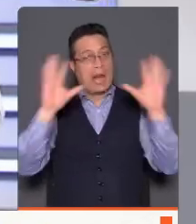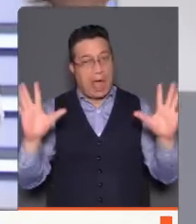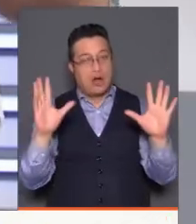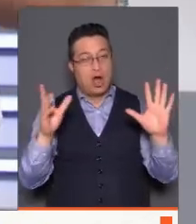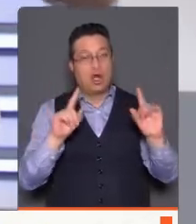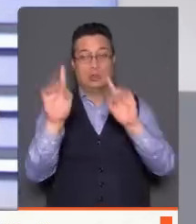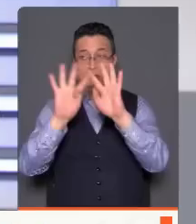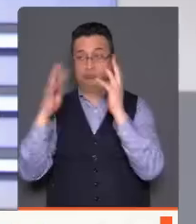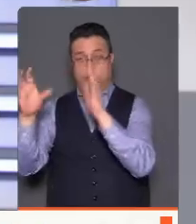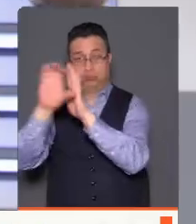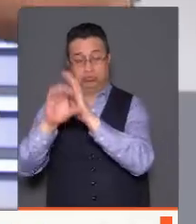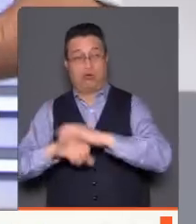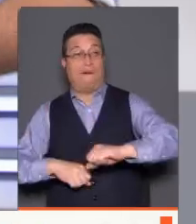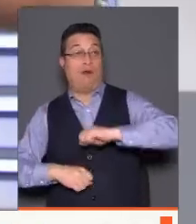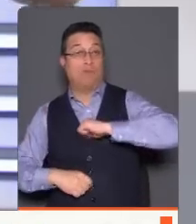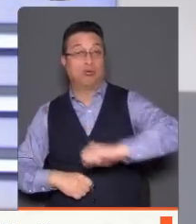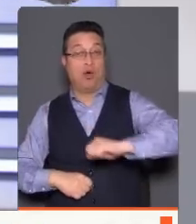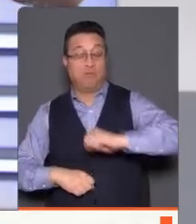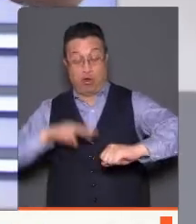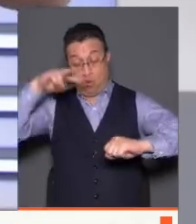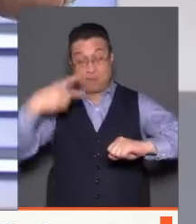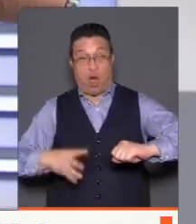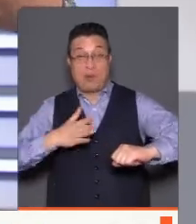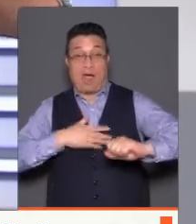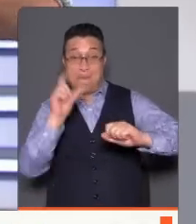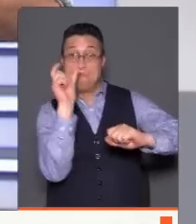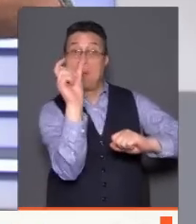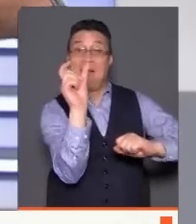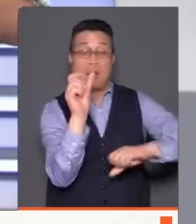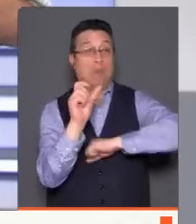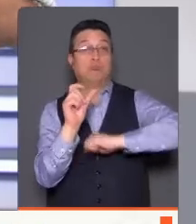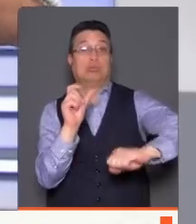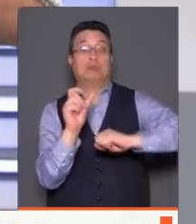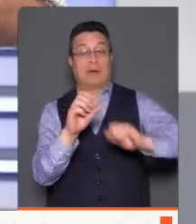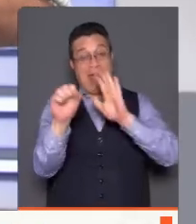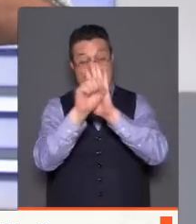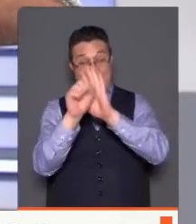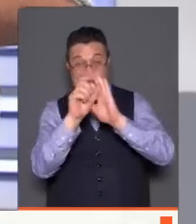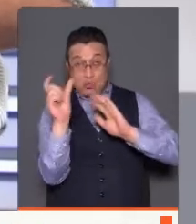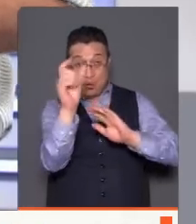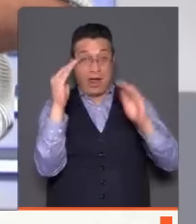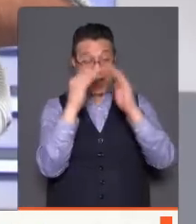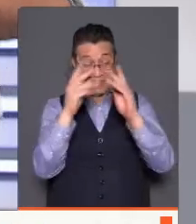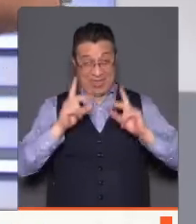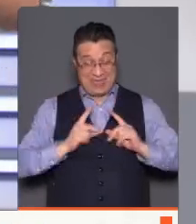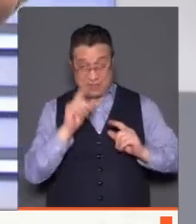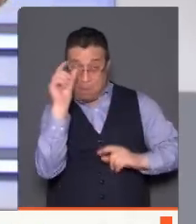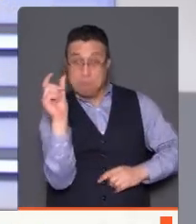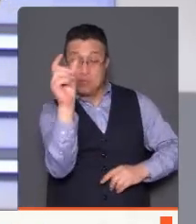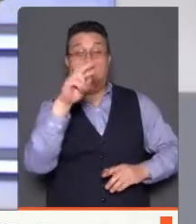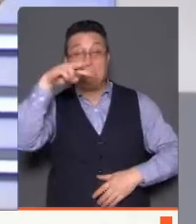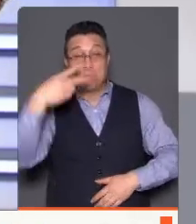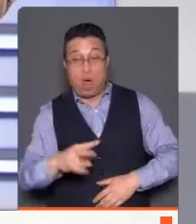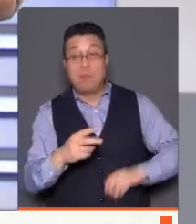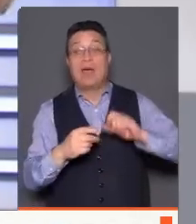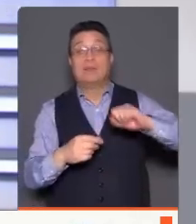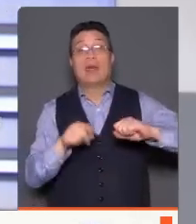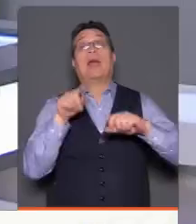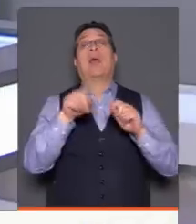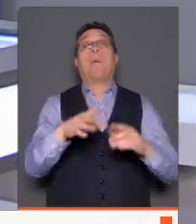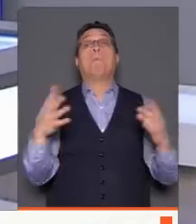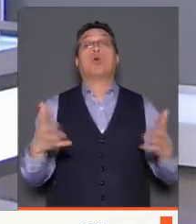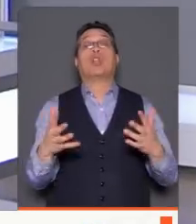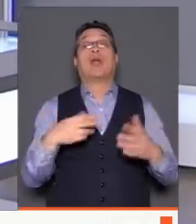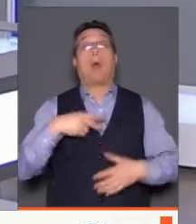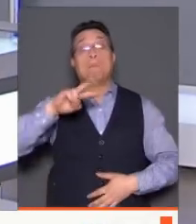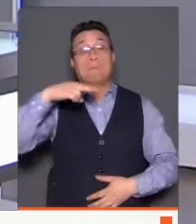se votó en contra de que fuera propia y de que se consignara en el artículo que se habla de la vivienda digna, porque se está hablando fundamentalmente... De propiedad está hablando.